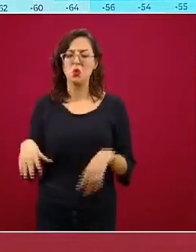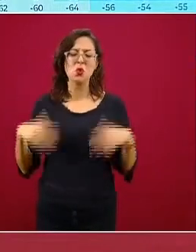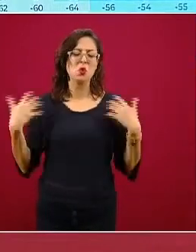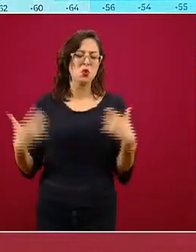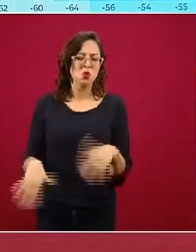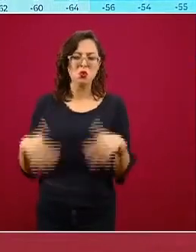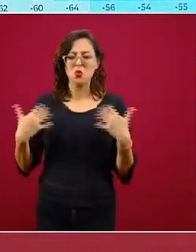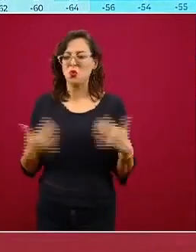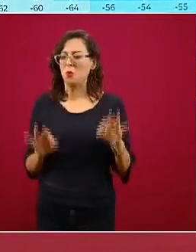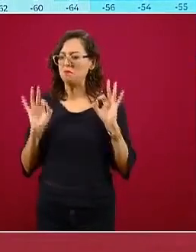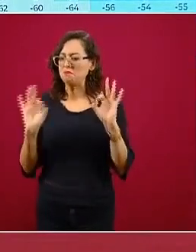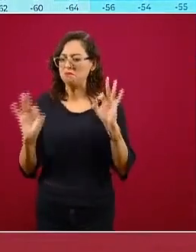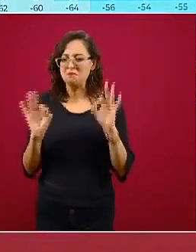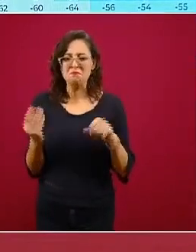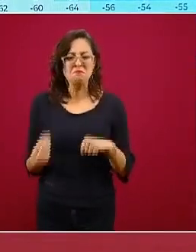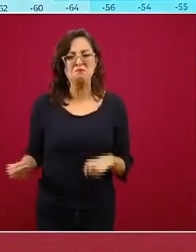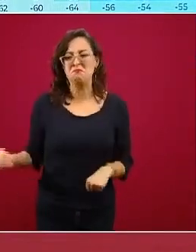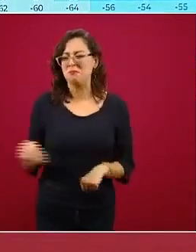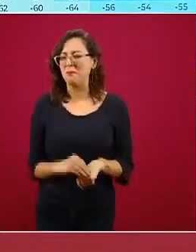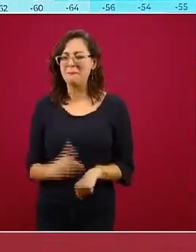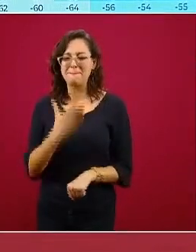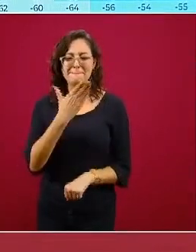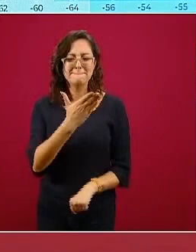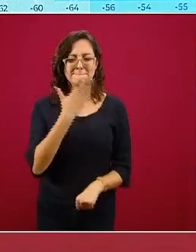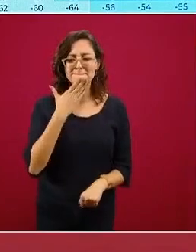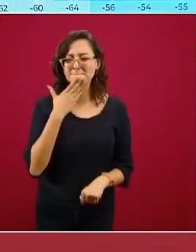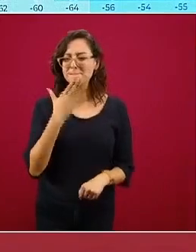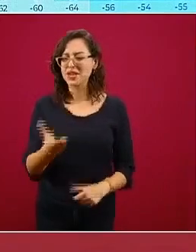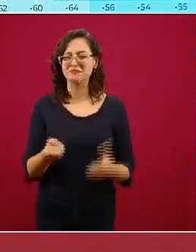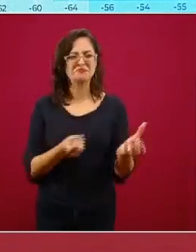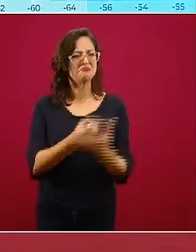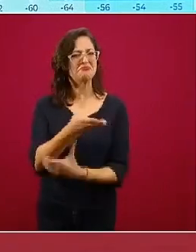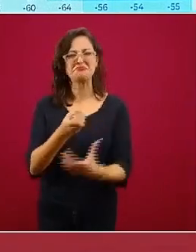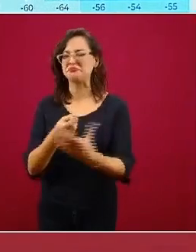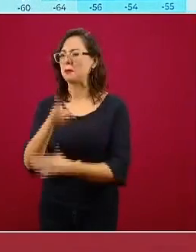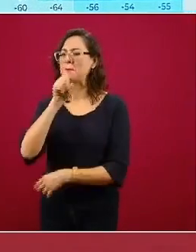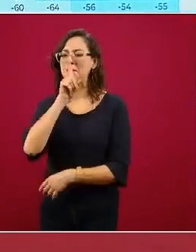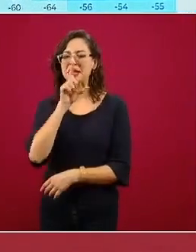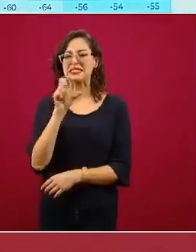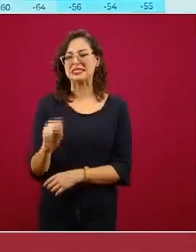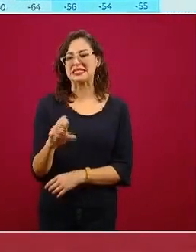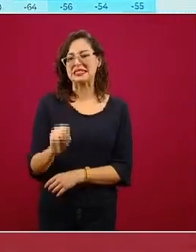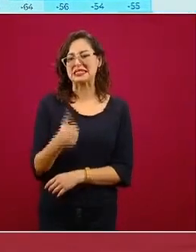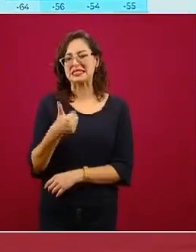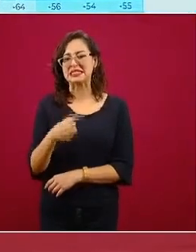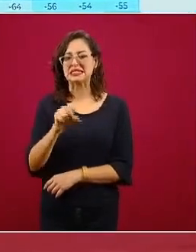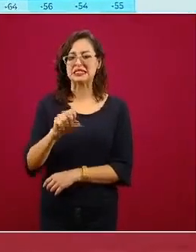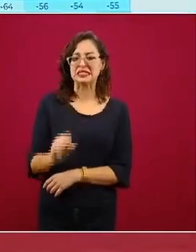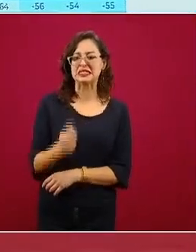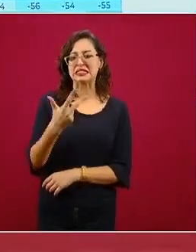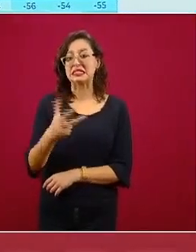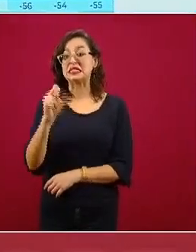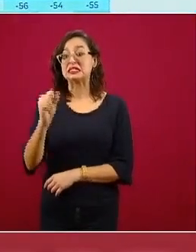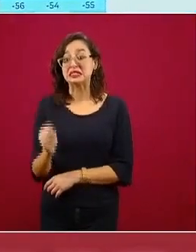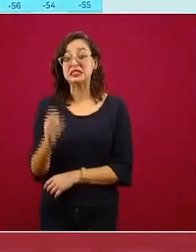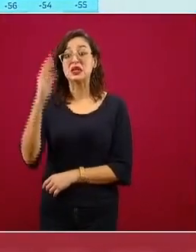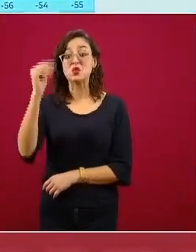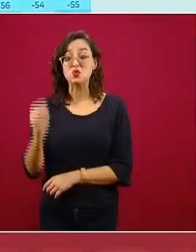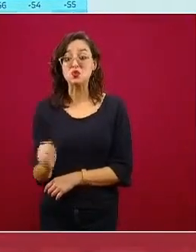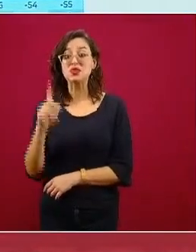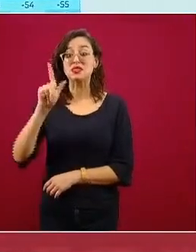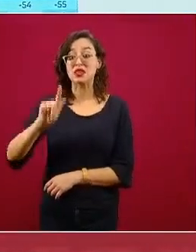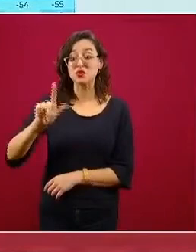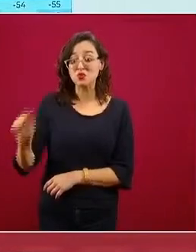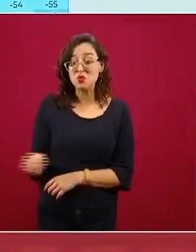excelente participación, excelente, y logró reducir 66, 68, 66,